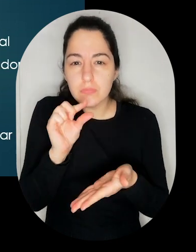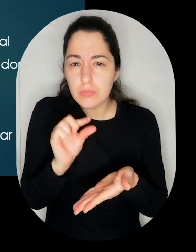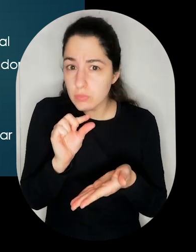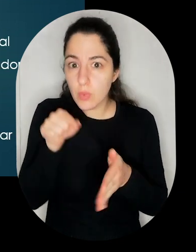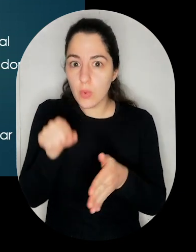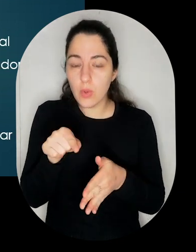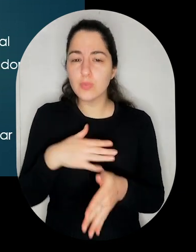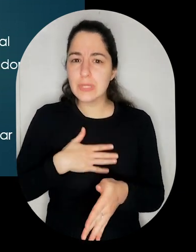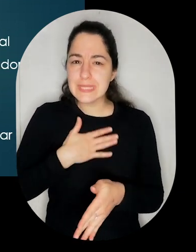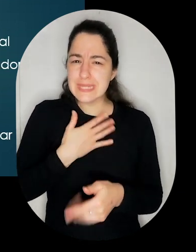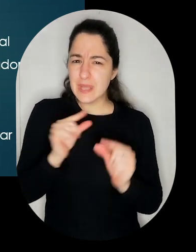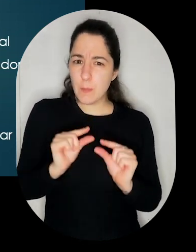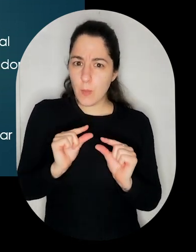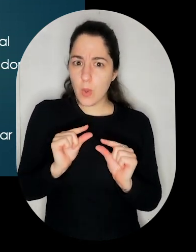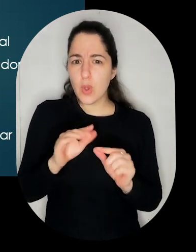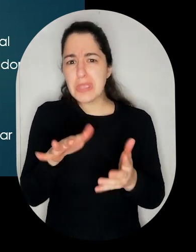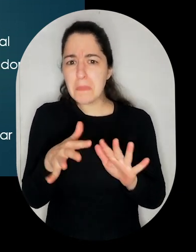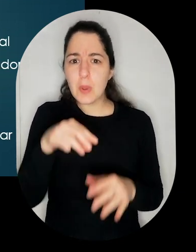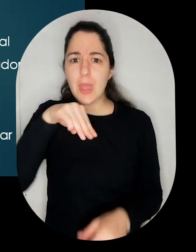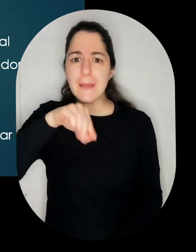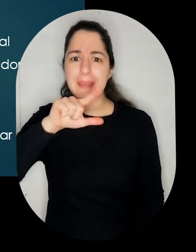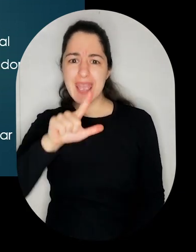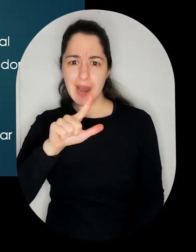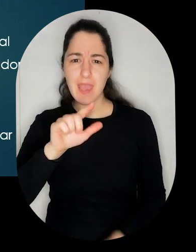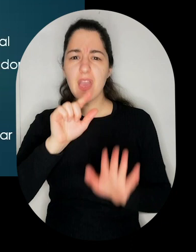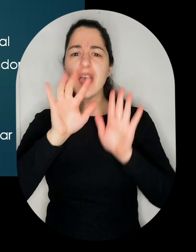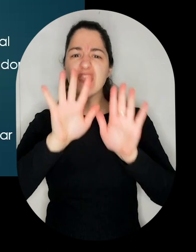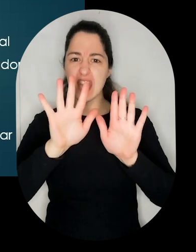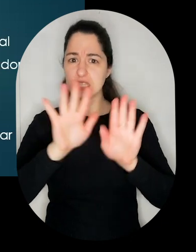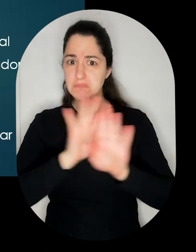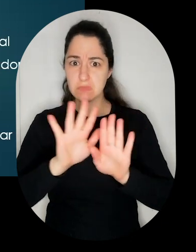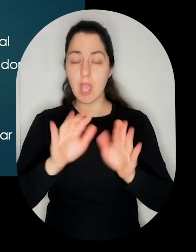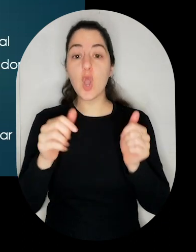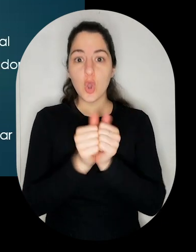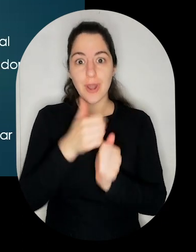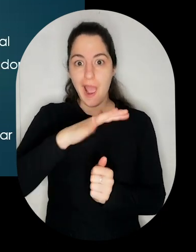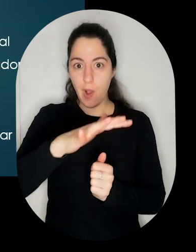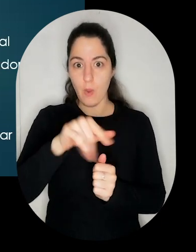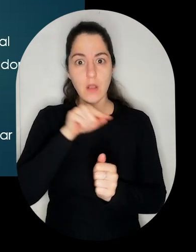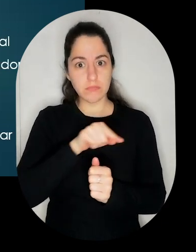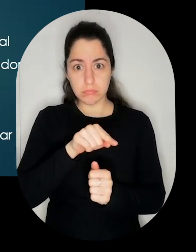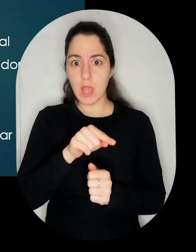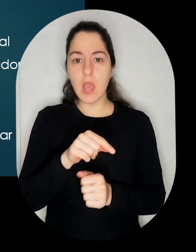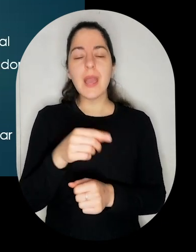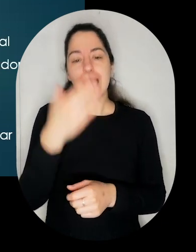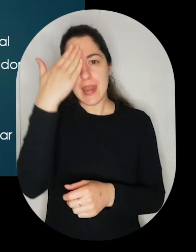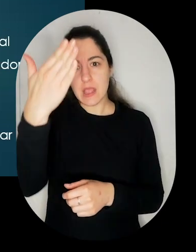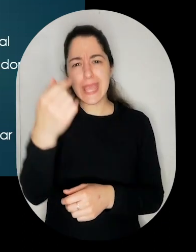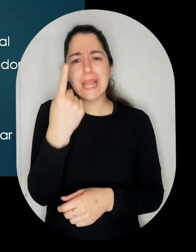leves, cuando están recién apareciendo los síntomas, bastan con 10 ml de esto diluido en agua 3 veces al